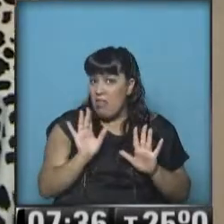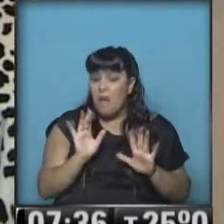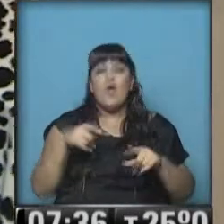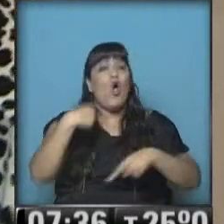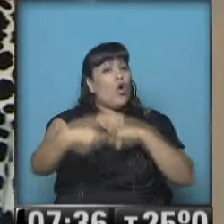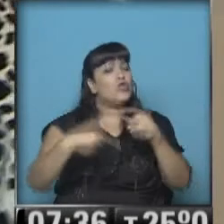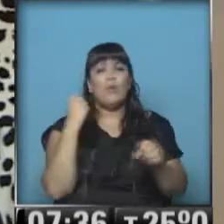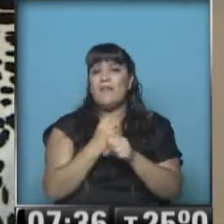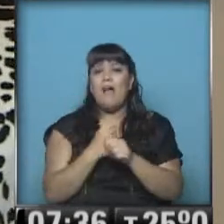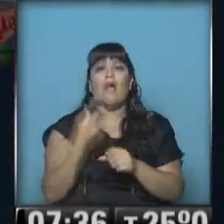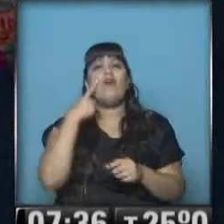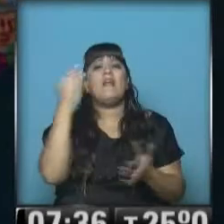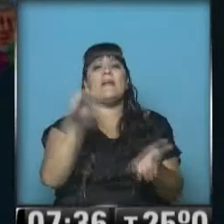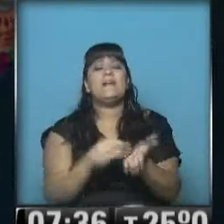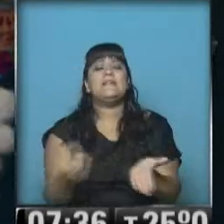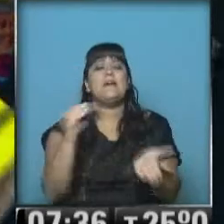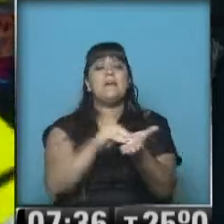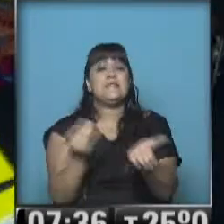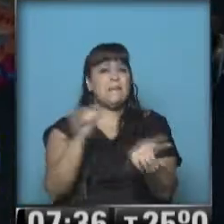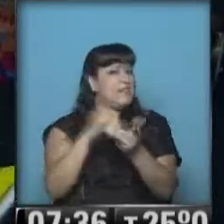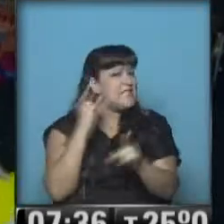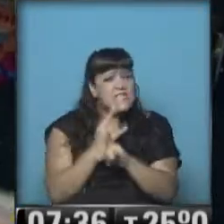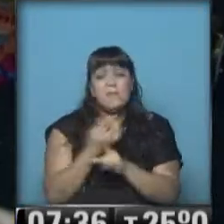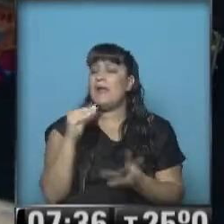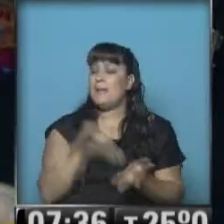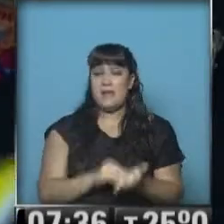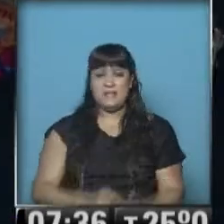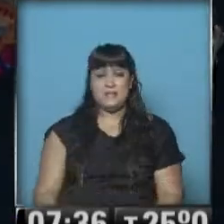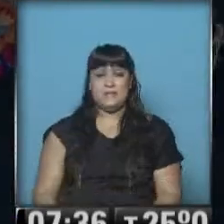decir qué más, qué más, qué más, siempre qué más. Gracias. Está precioso.